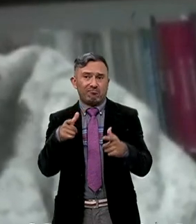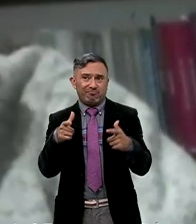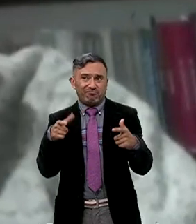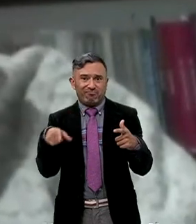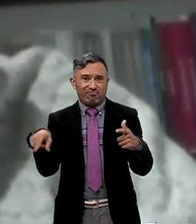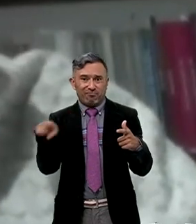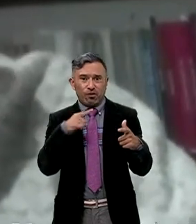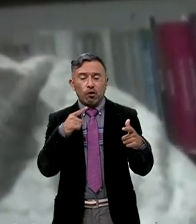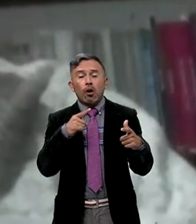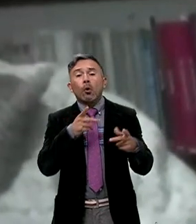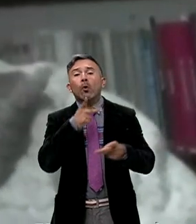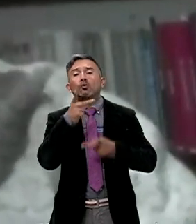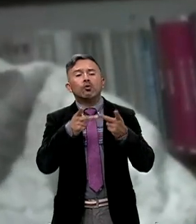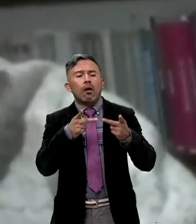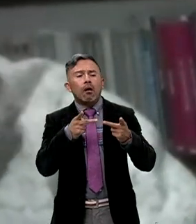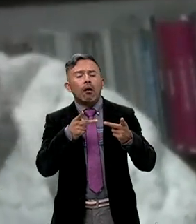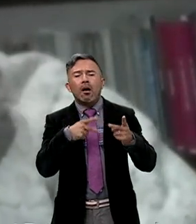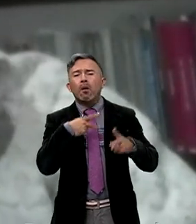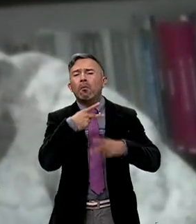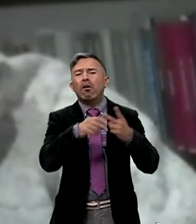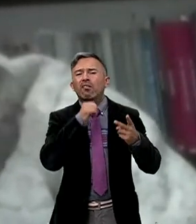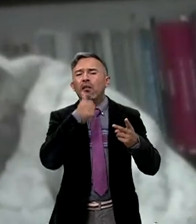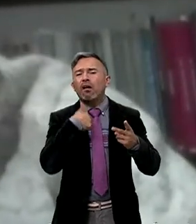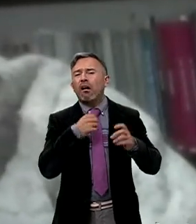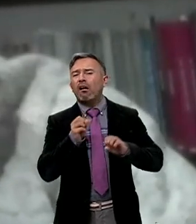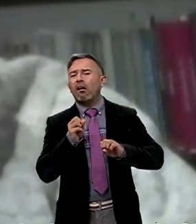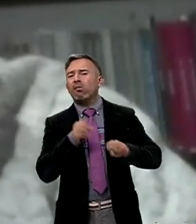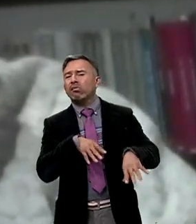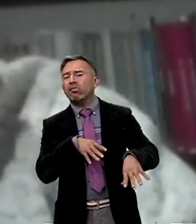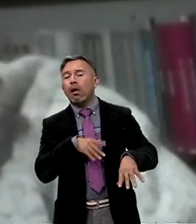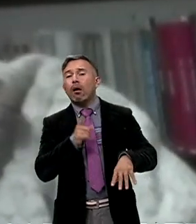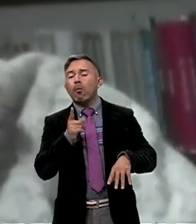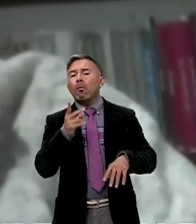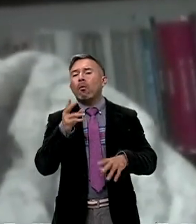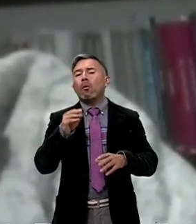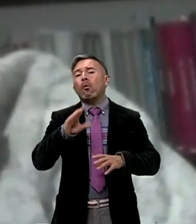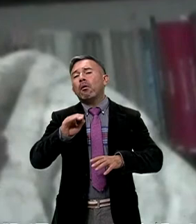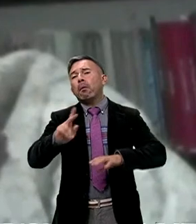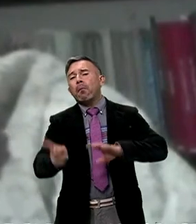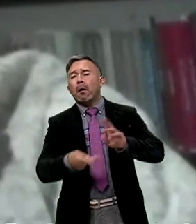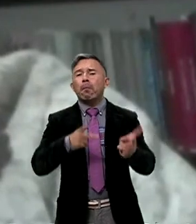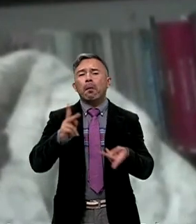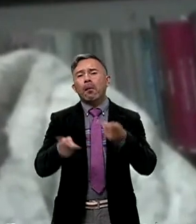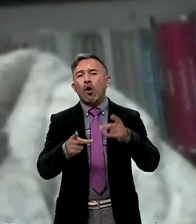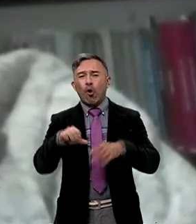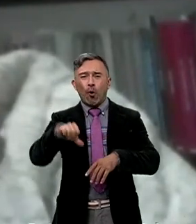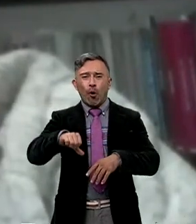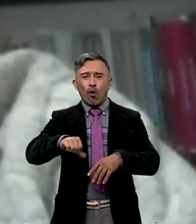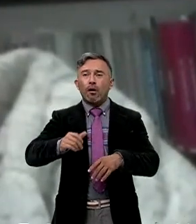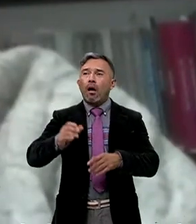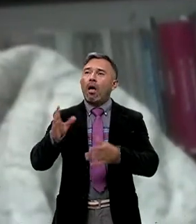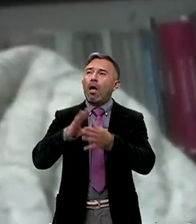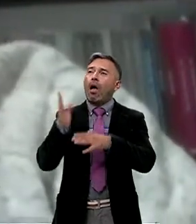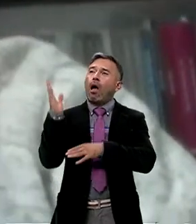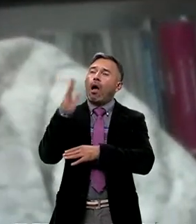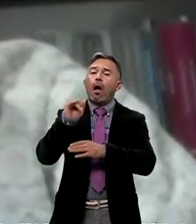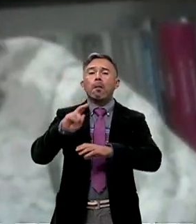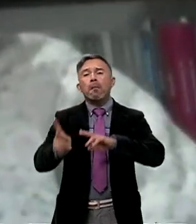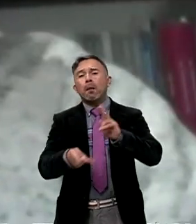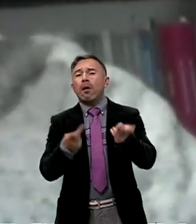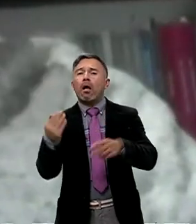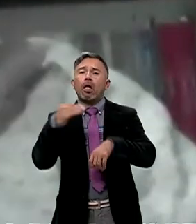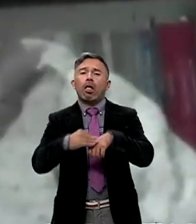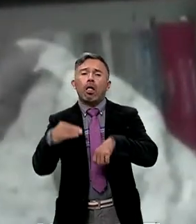de esta consulta no fue los miles de pretextos que hemos oído durante todo el día de hoy que si las casillas estaban